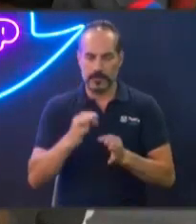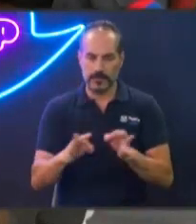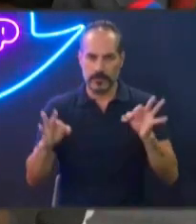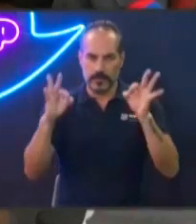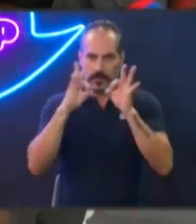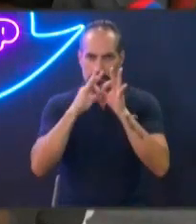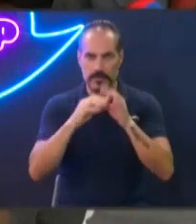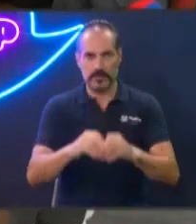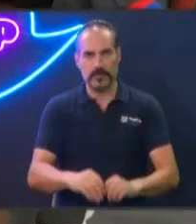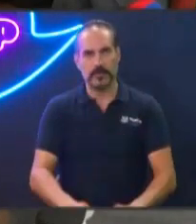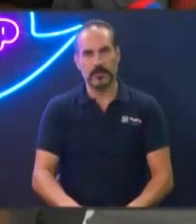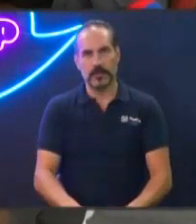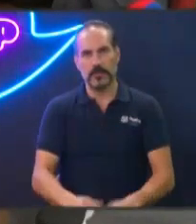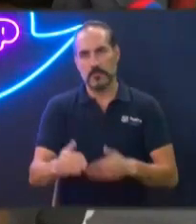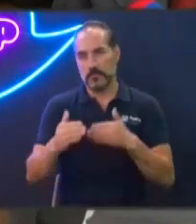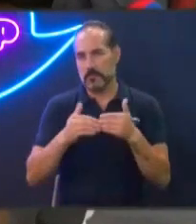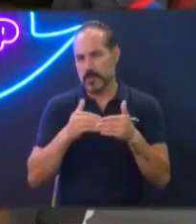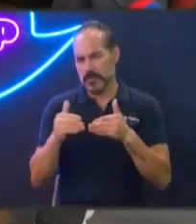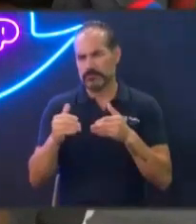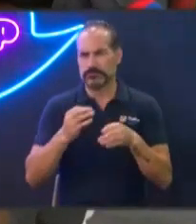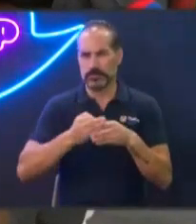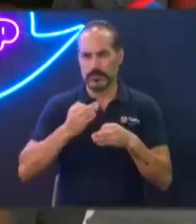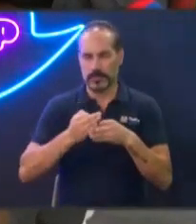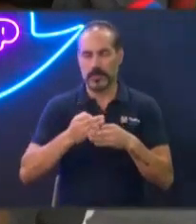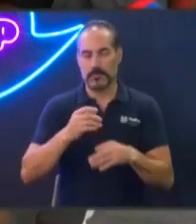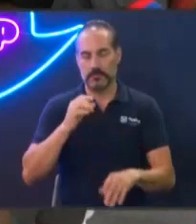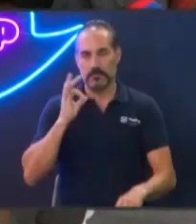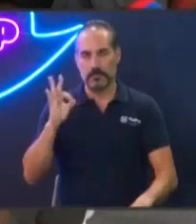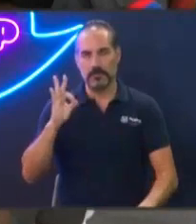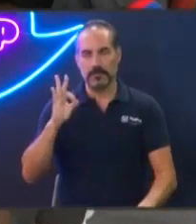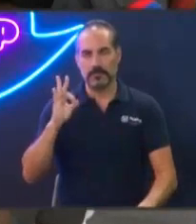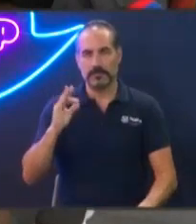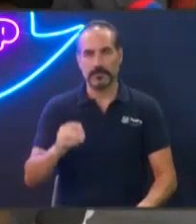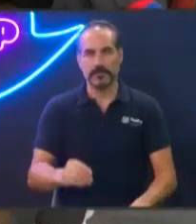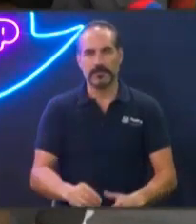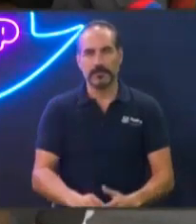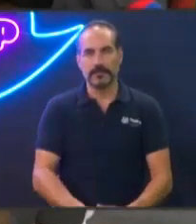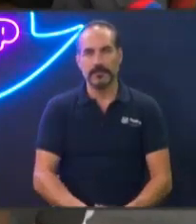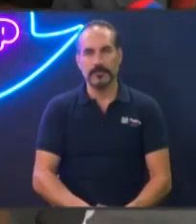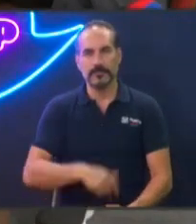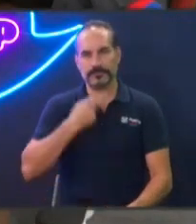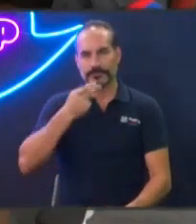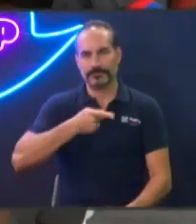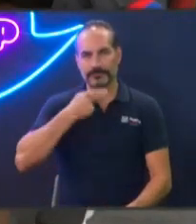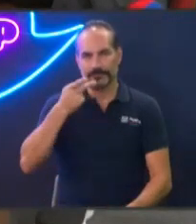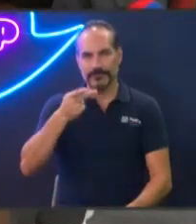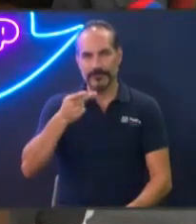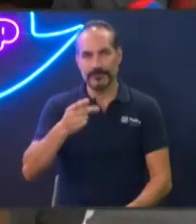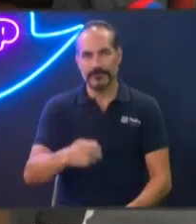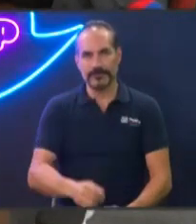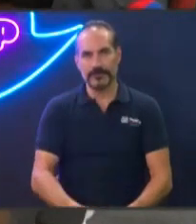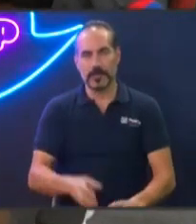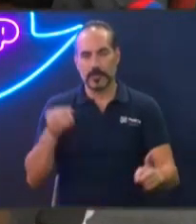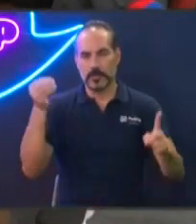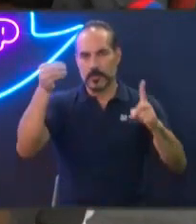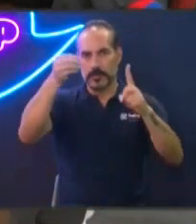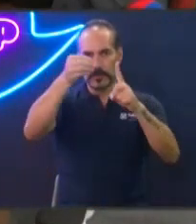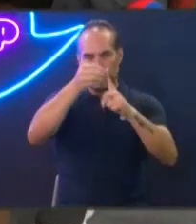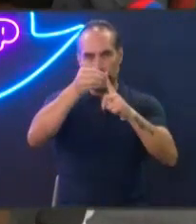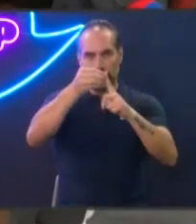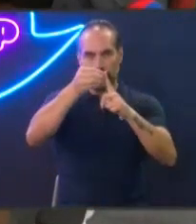está también muy de moda y y creo que no solo de moda sino de suma interés hablar acerca de los objetivos de los